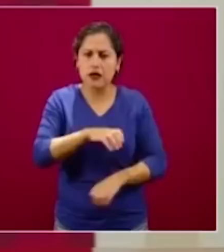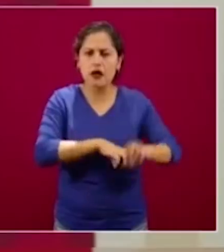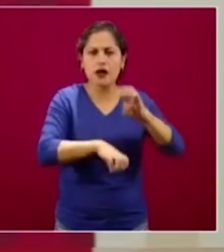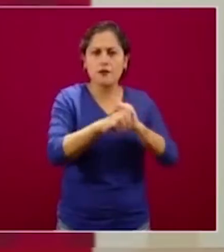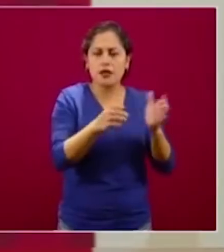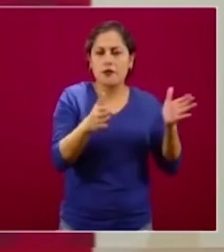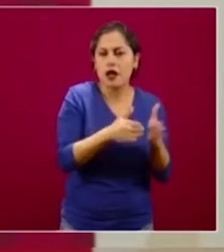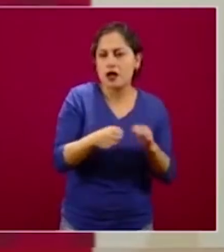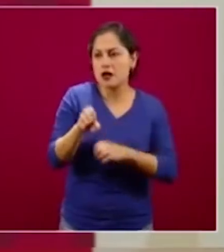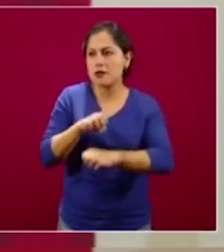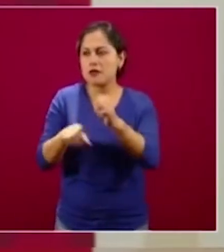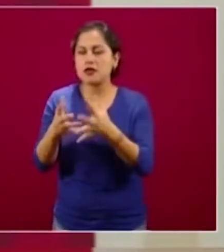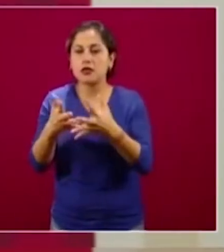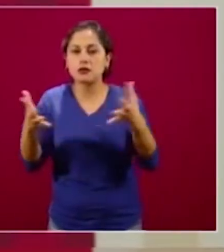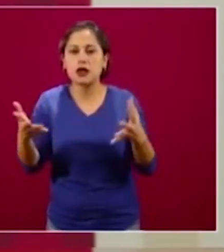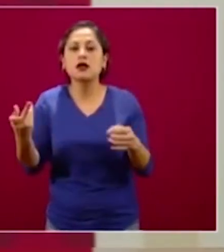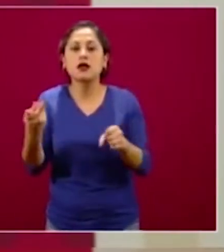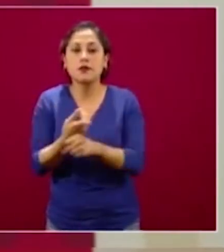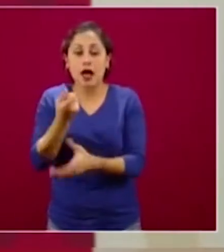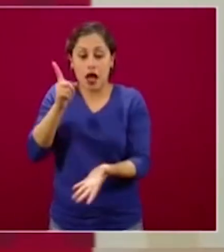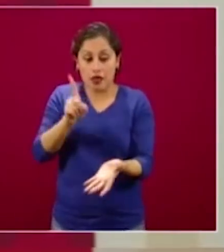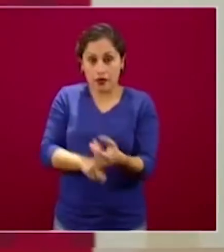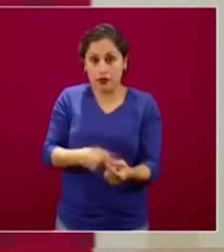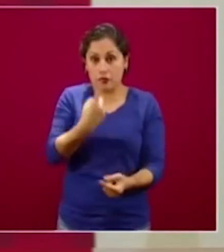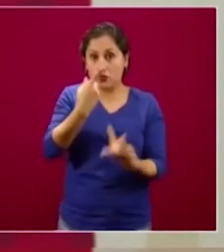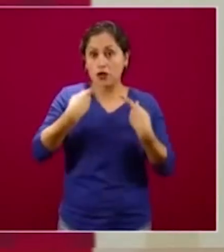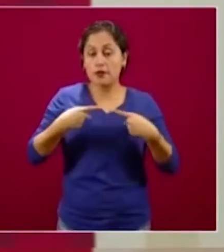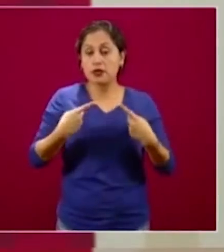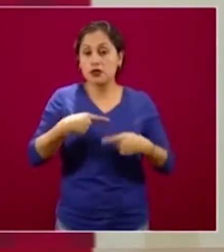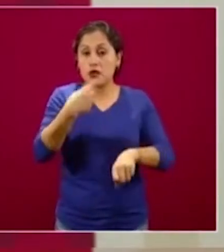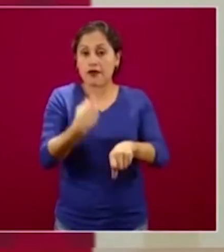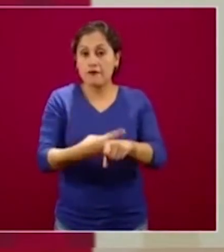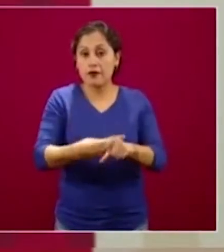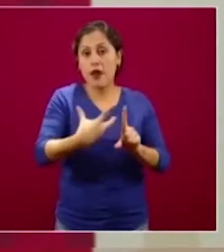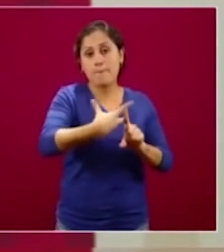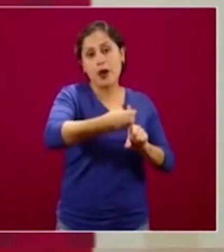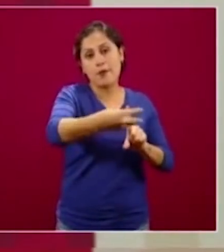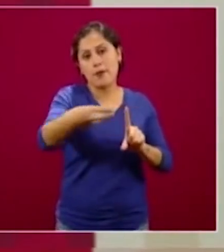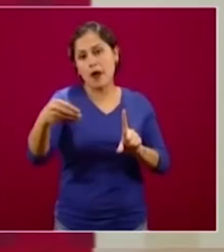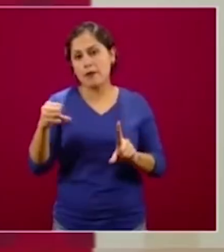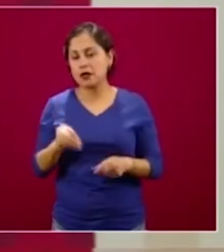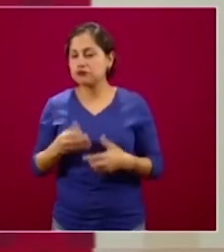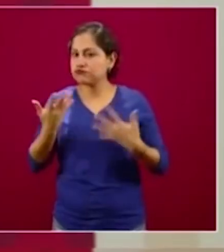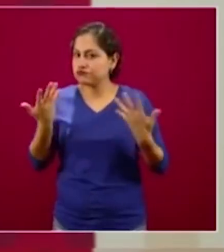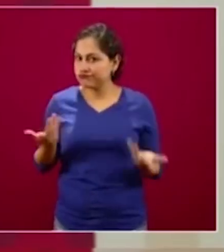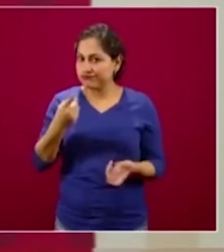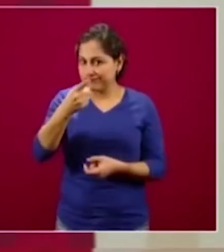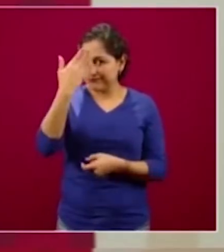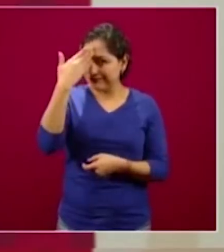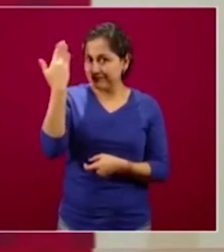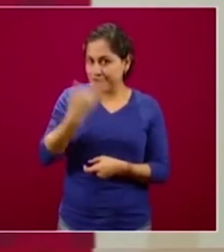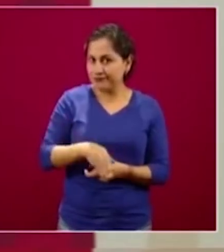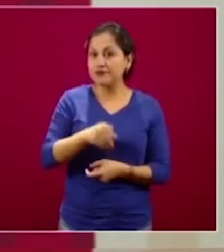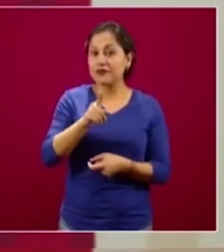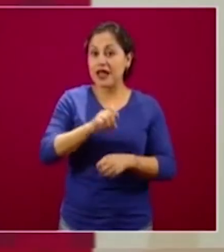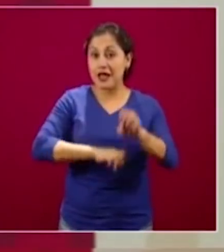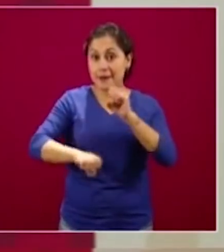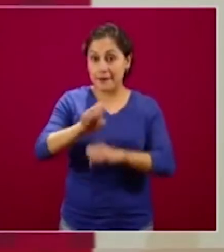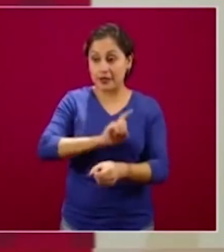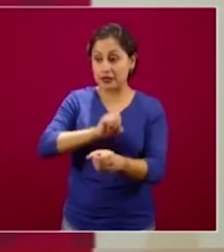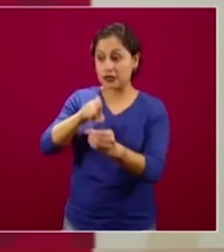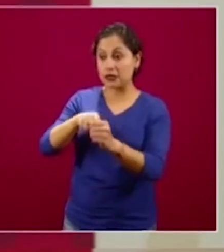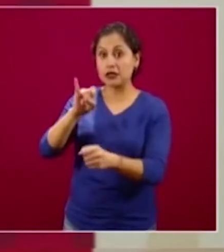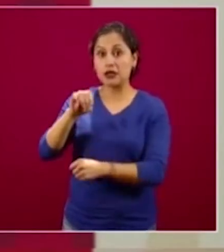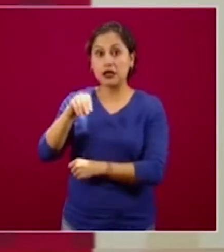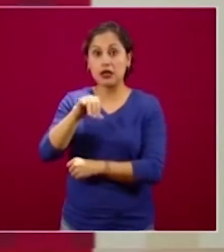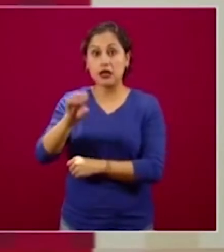a ocurrir contagios en la empresa, y no olvidar que para las empresas que cotizan en el Seguro Social, esto está considerado